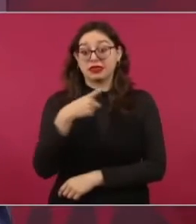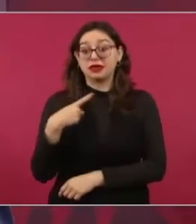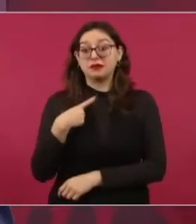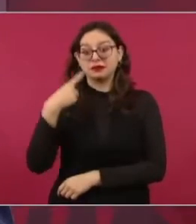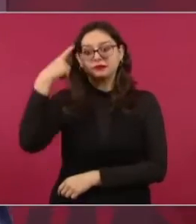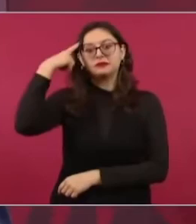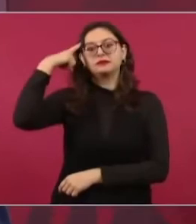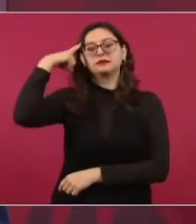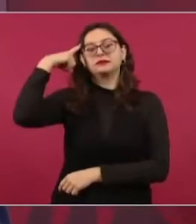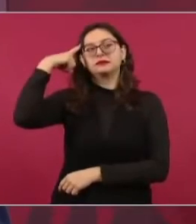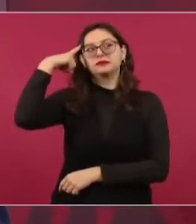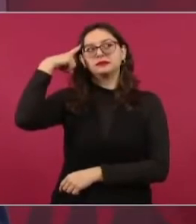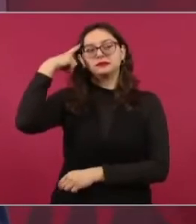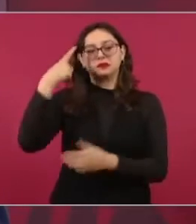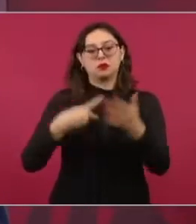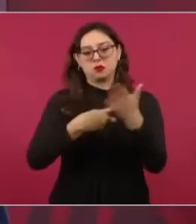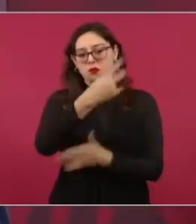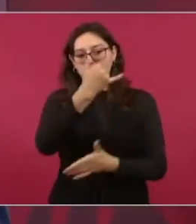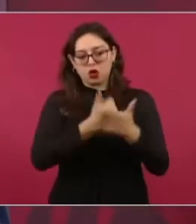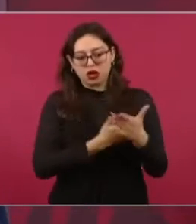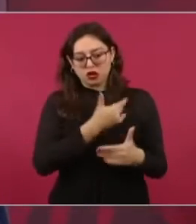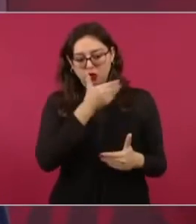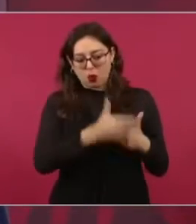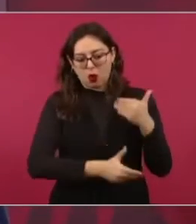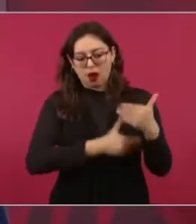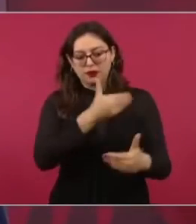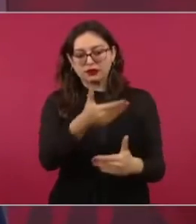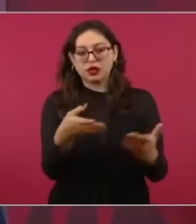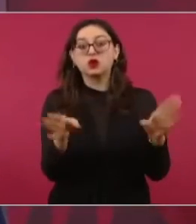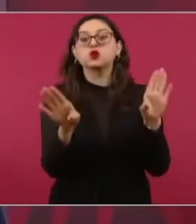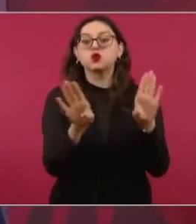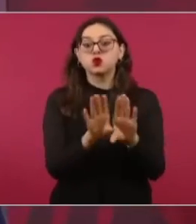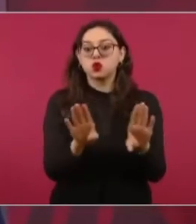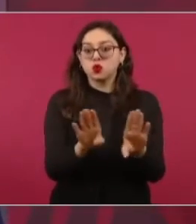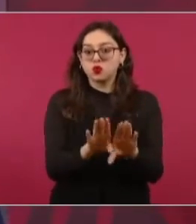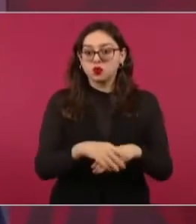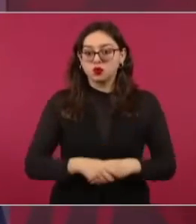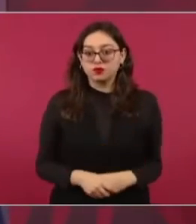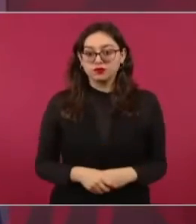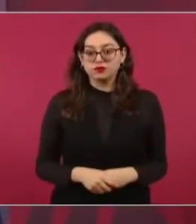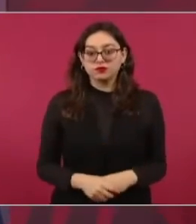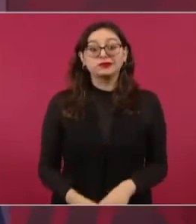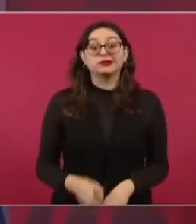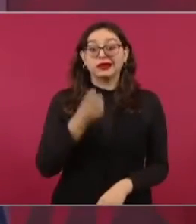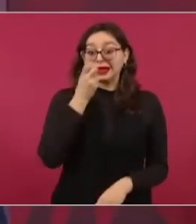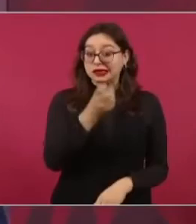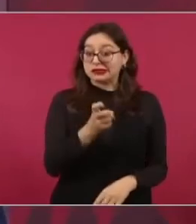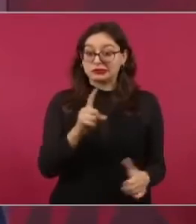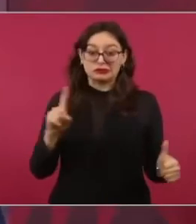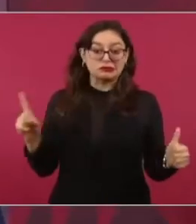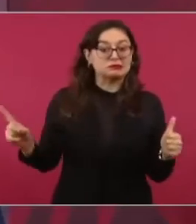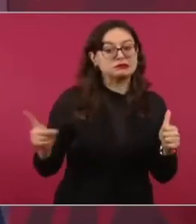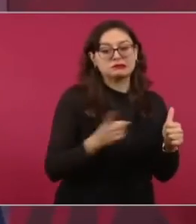Eso es, como se decía antes, lo mero principal.